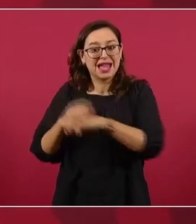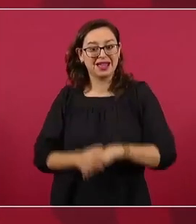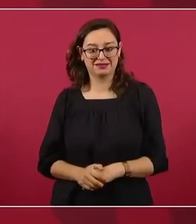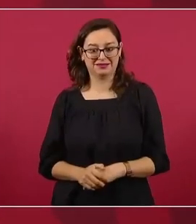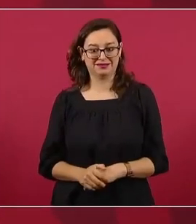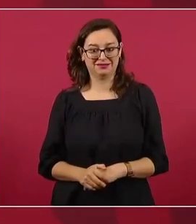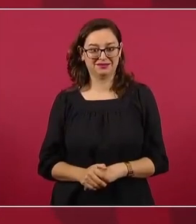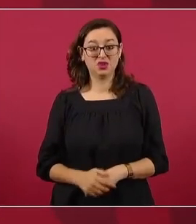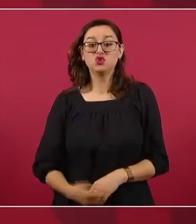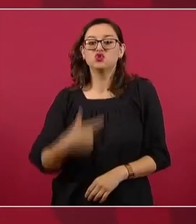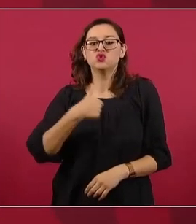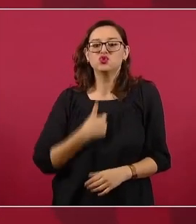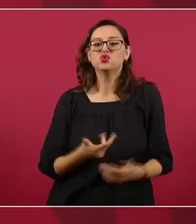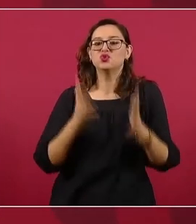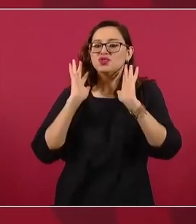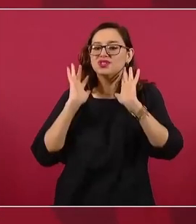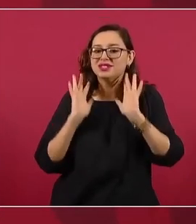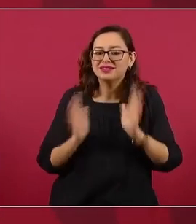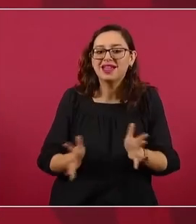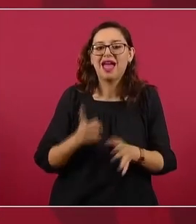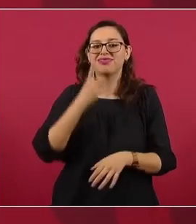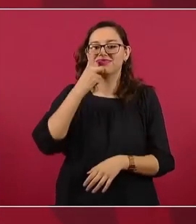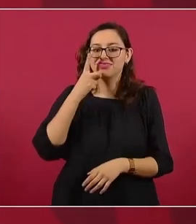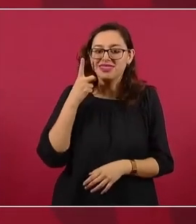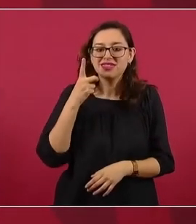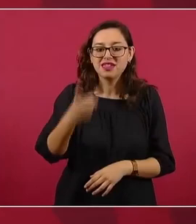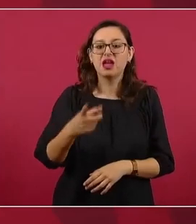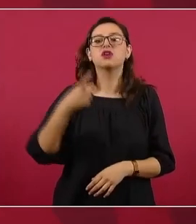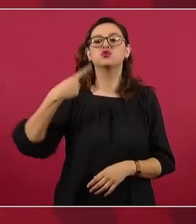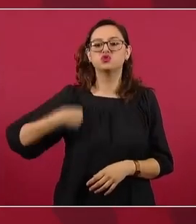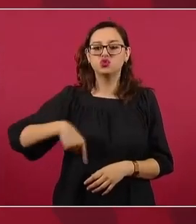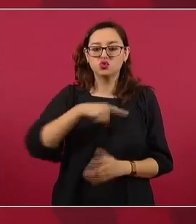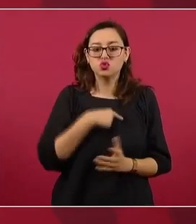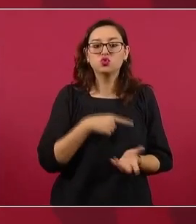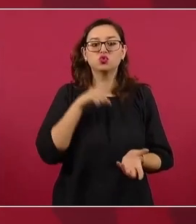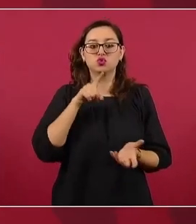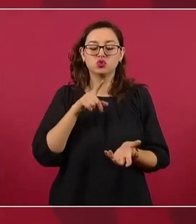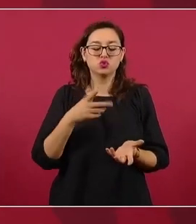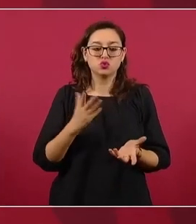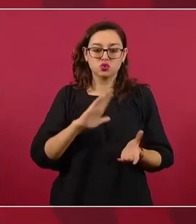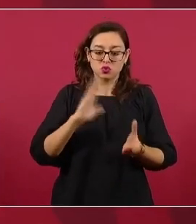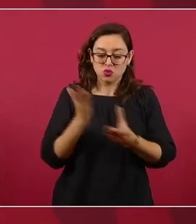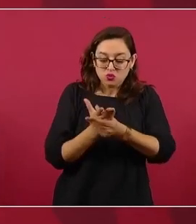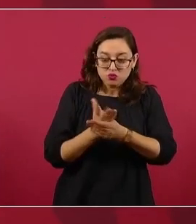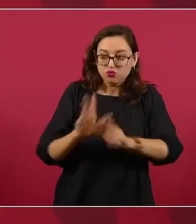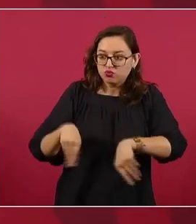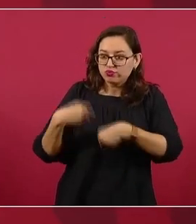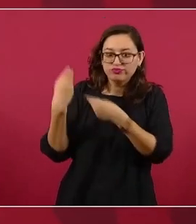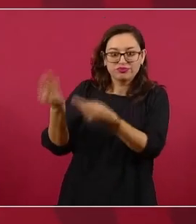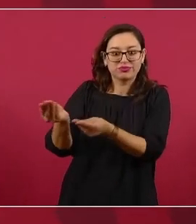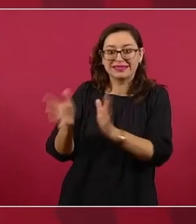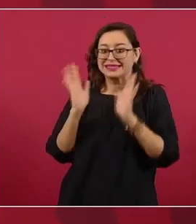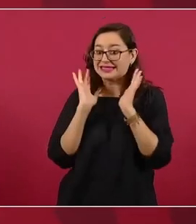informar que la Fiscalía abrió una carpeta de investigación. Eso sí lo sé.